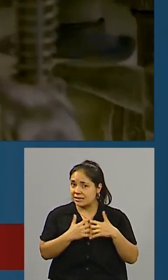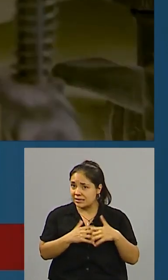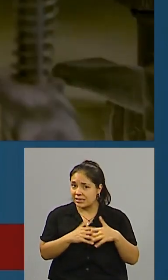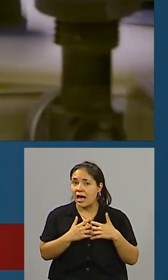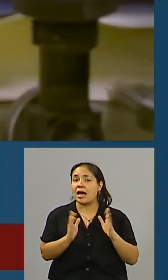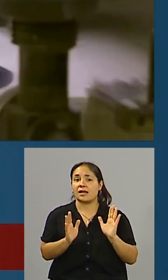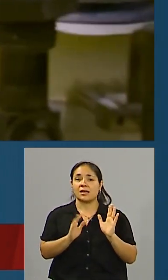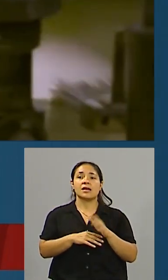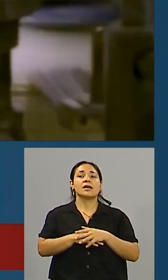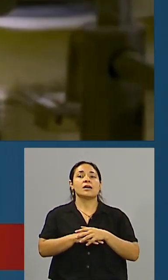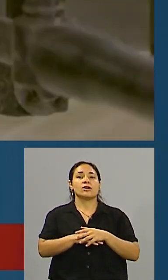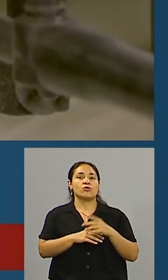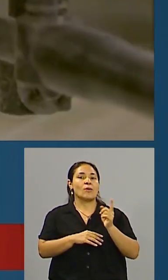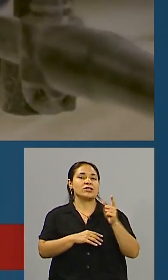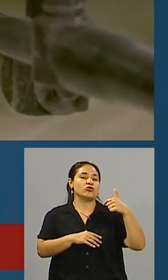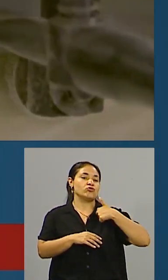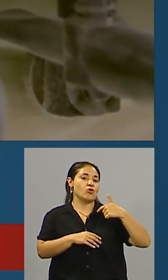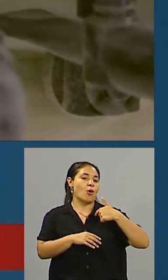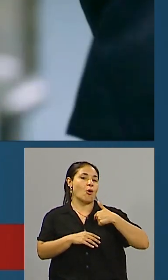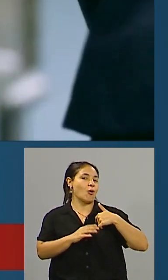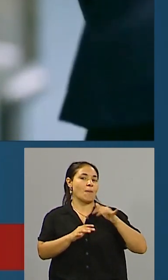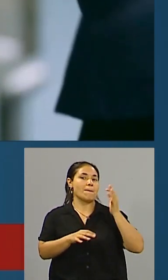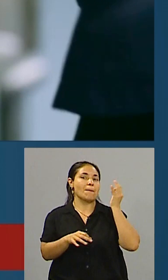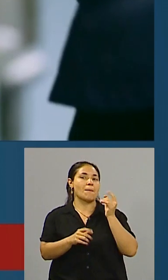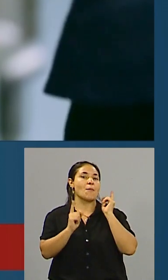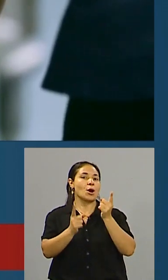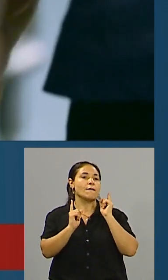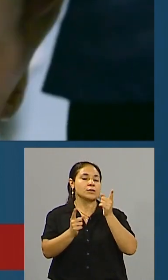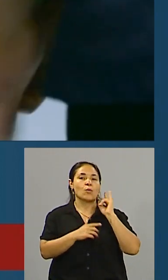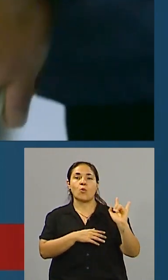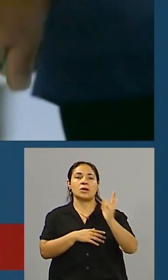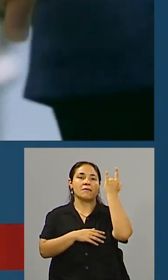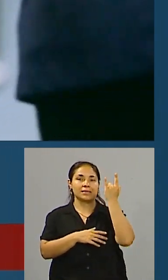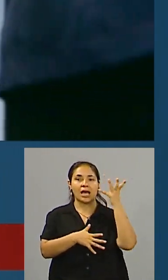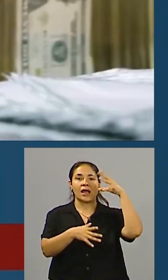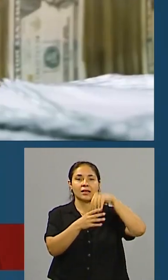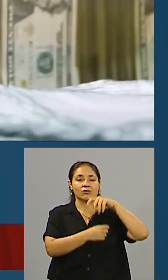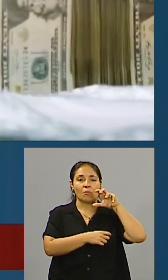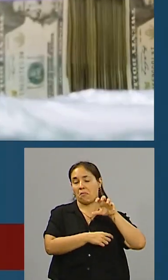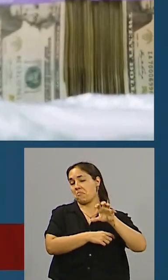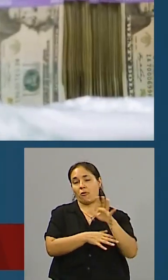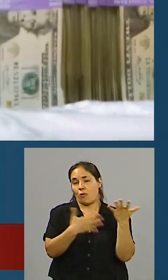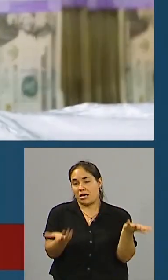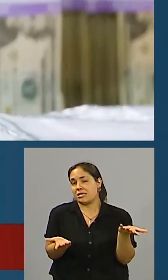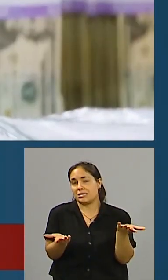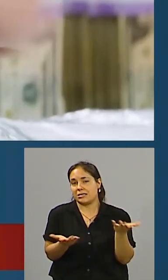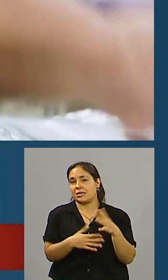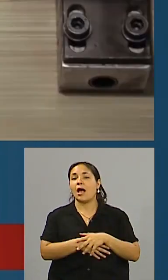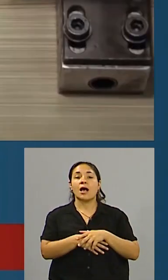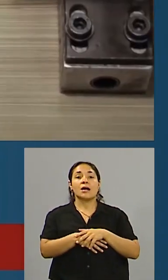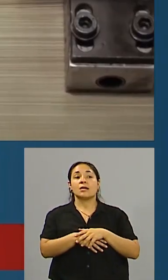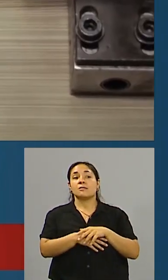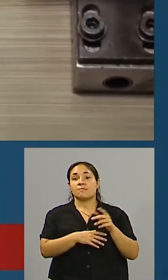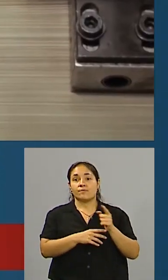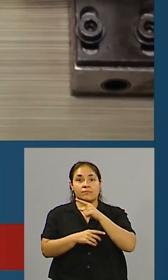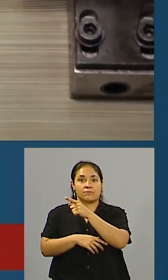el que lo está diciendo, no soy yo, que soy un profesor de una universidad del interior del país, que lo está planteando, sino que es